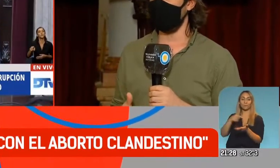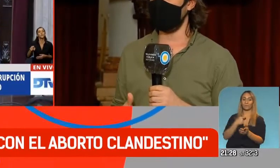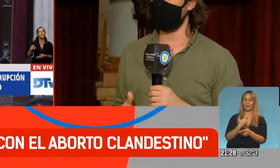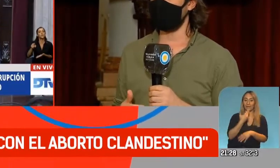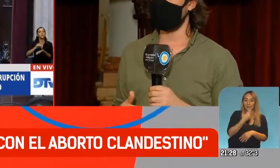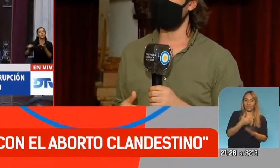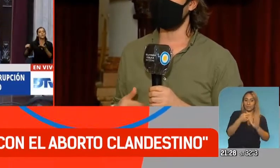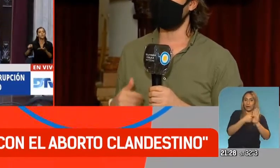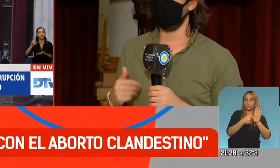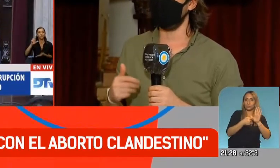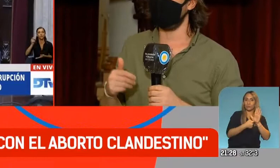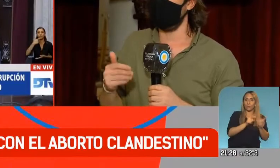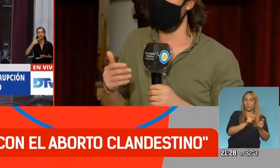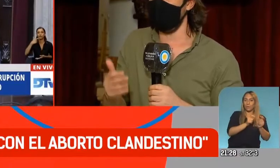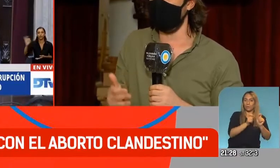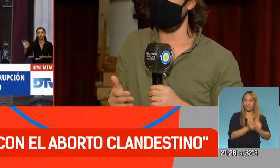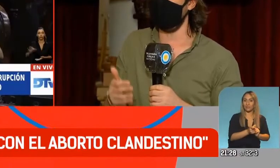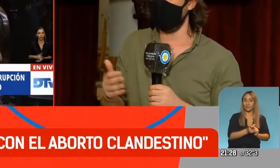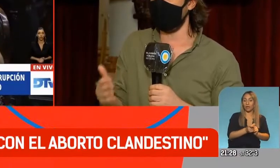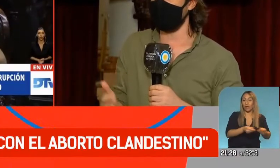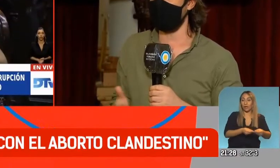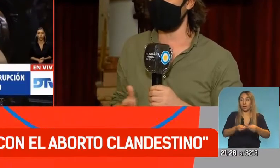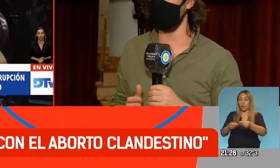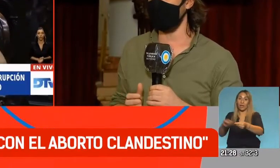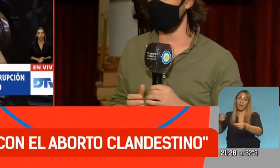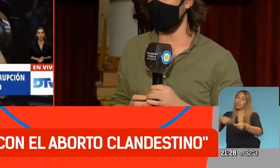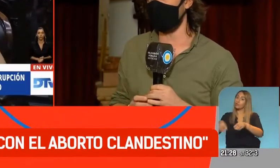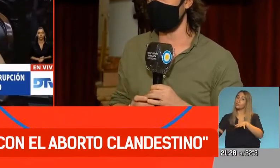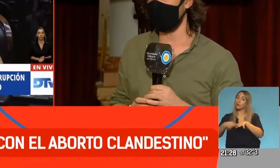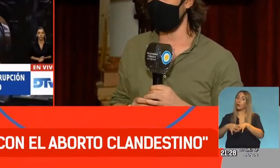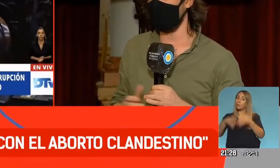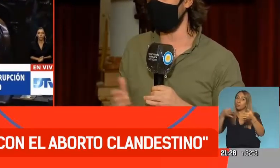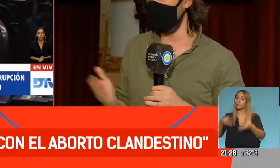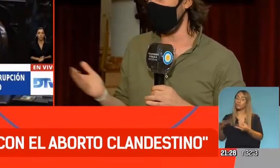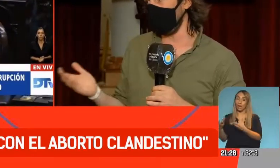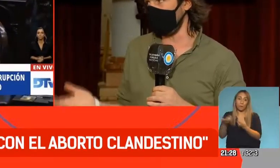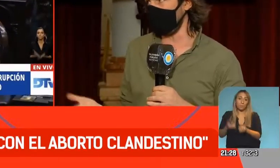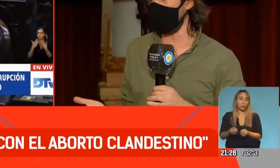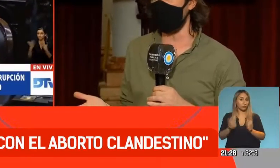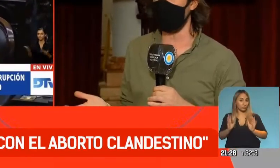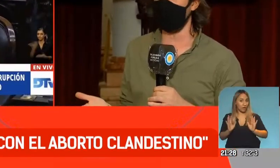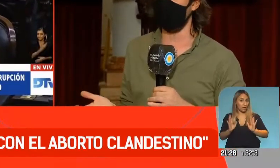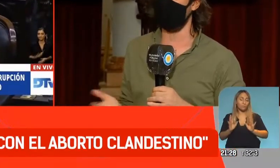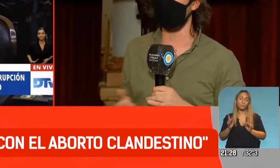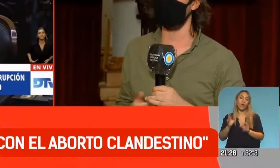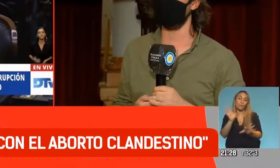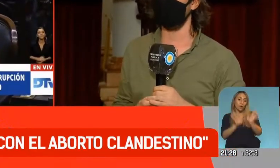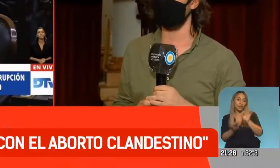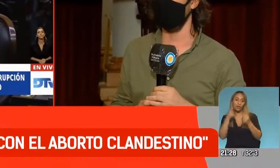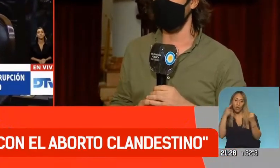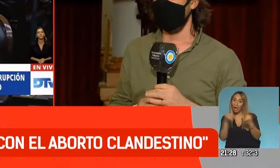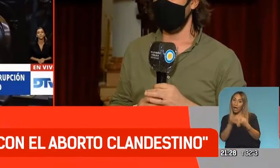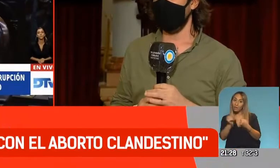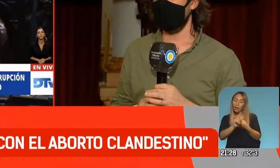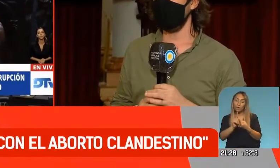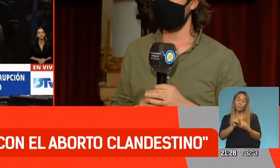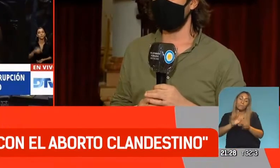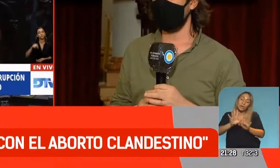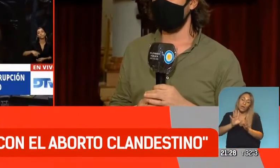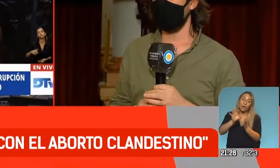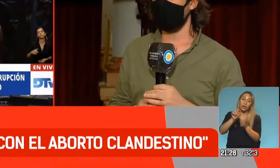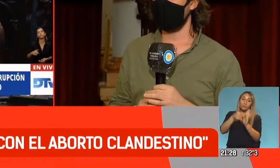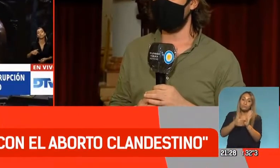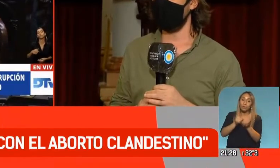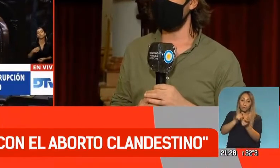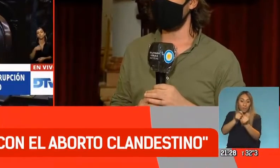se introduce en el proyecto se comprometerían apoyar el proyecto con el cual no están de acuerdo entonces habría